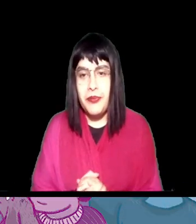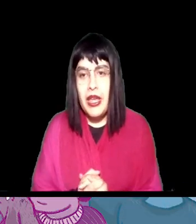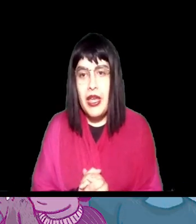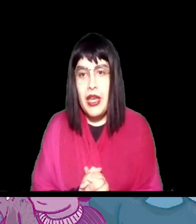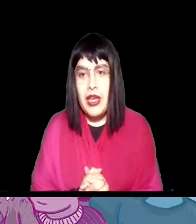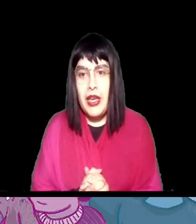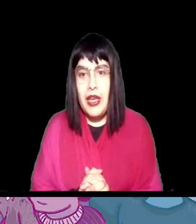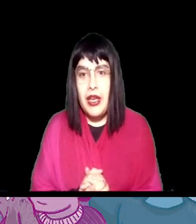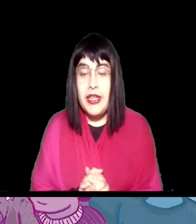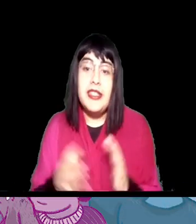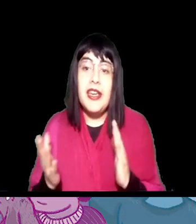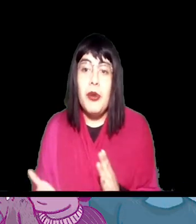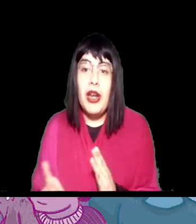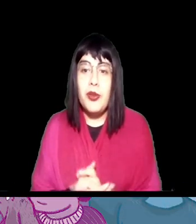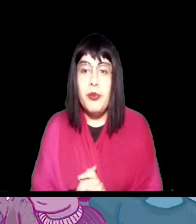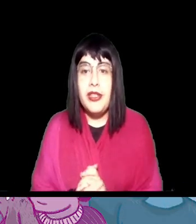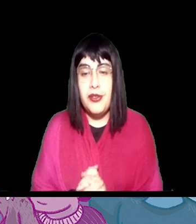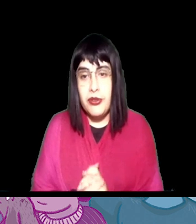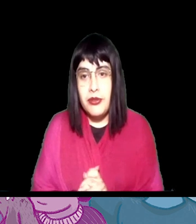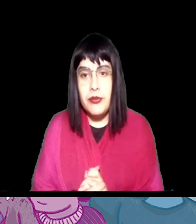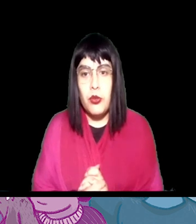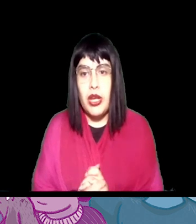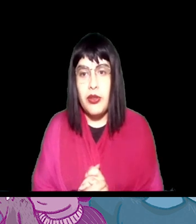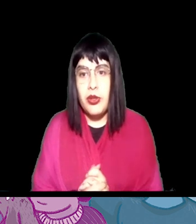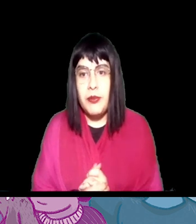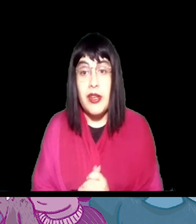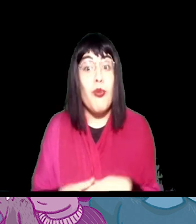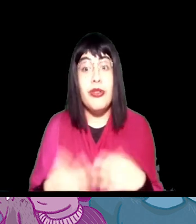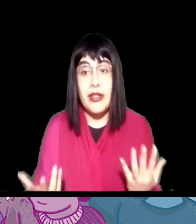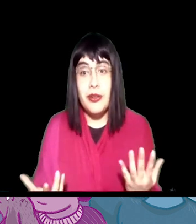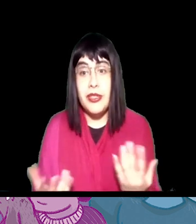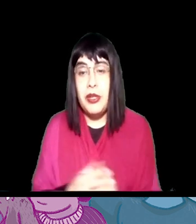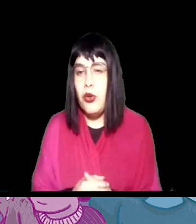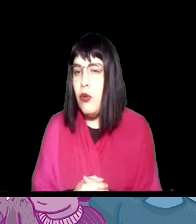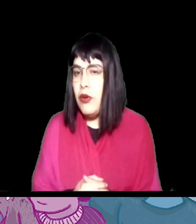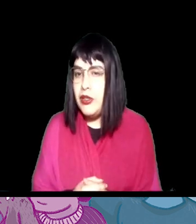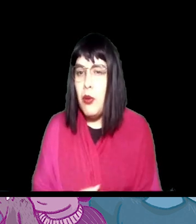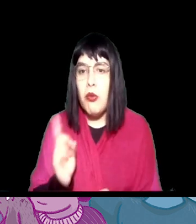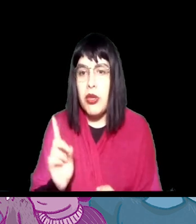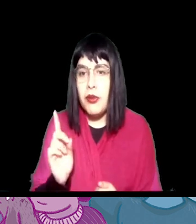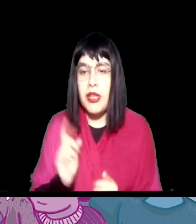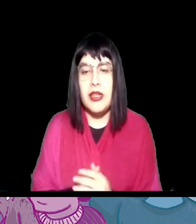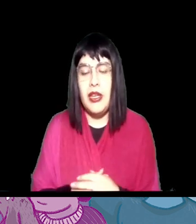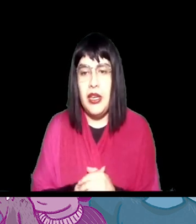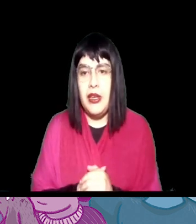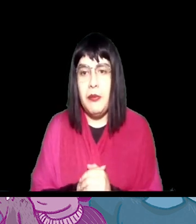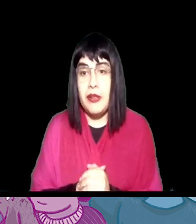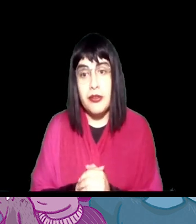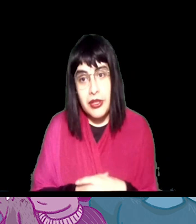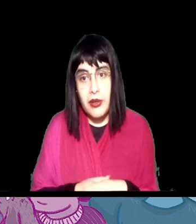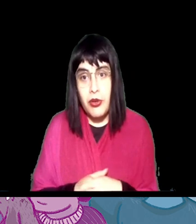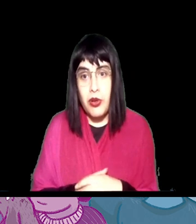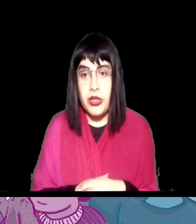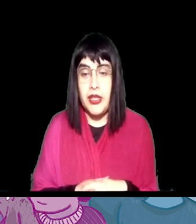todo. Y así llegamos al año 2018, un año donde pasaron muchas cosas, pero hubo un hito muy importante